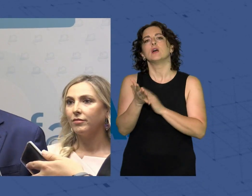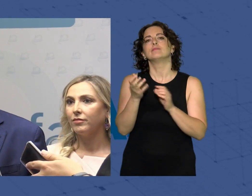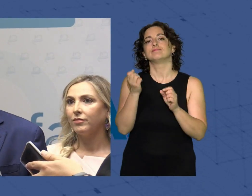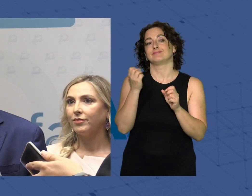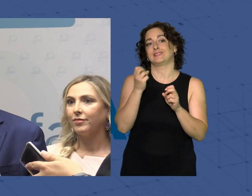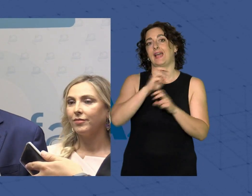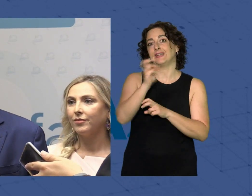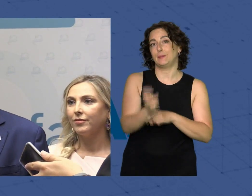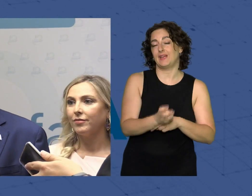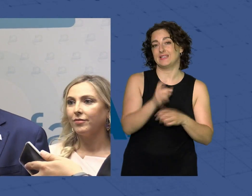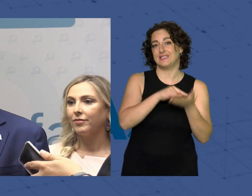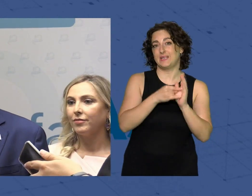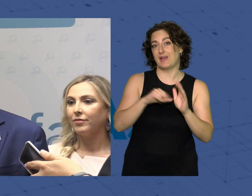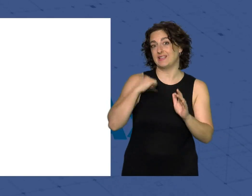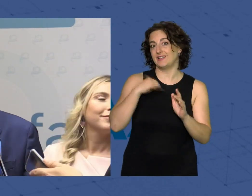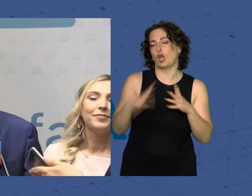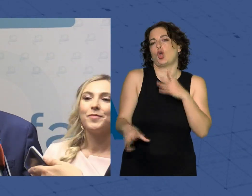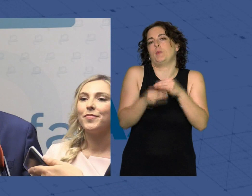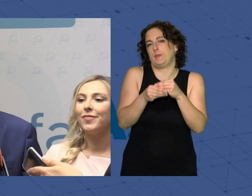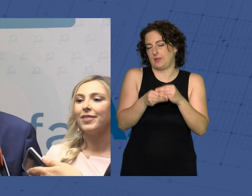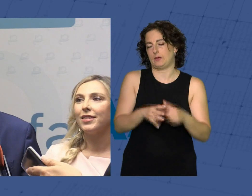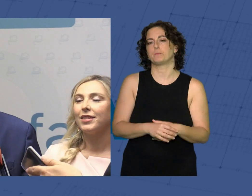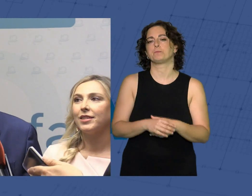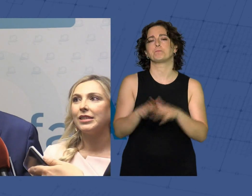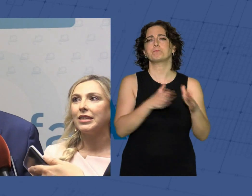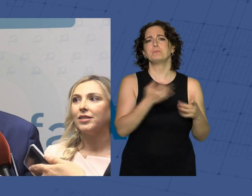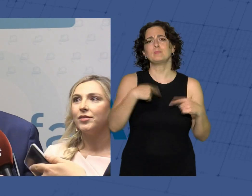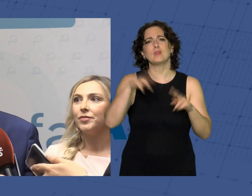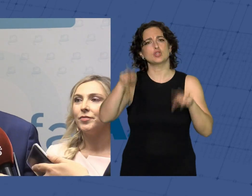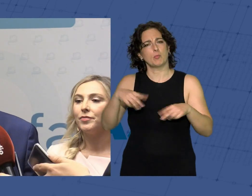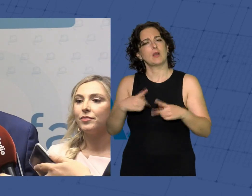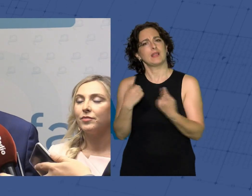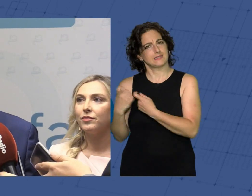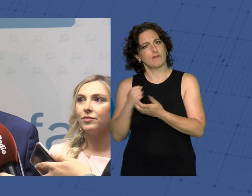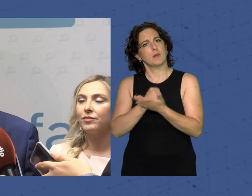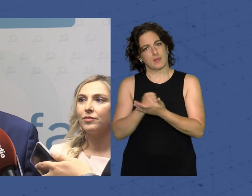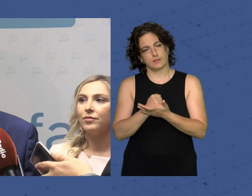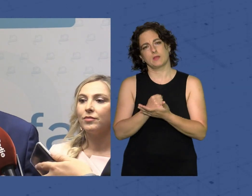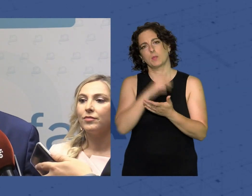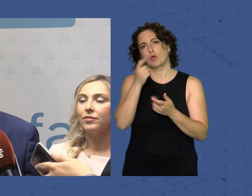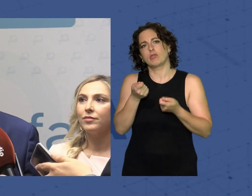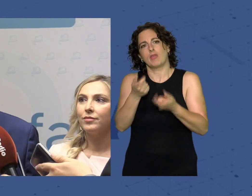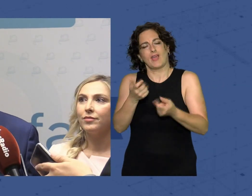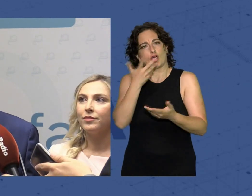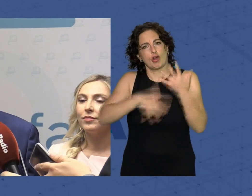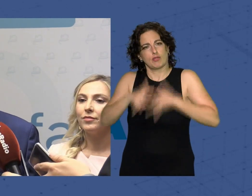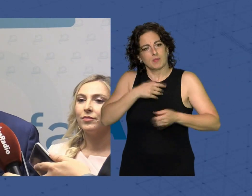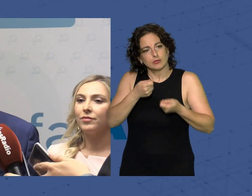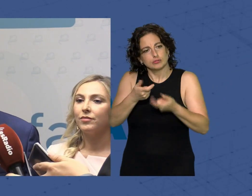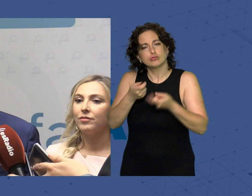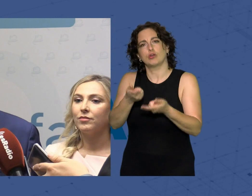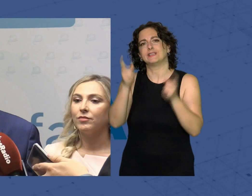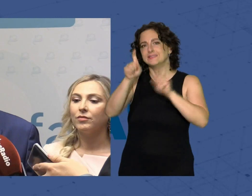actividad del sistema sanitario público andaluz somos necesarios porque aportamos una serie de conocimientos una serie de